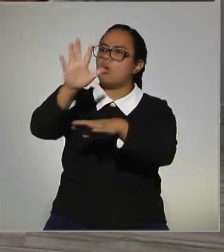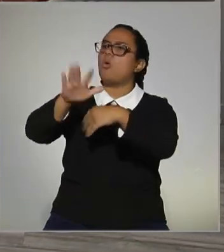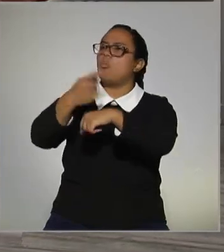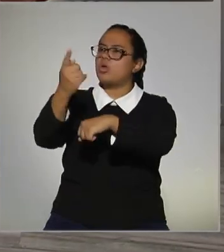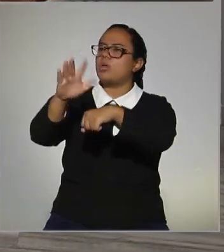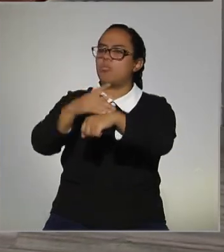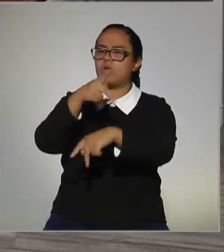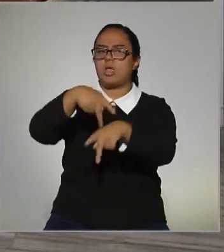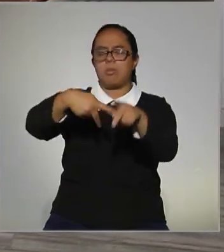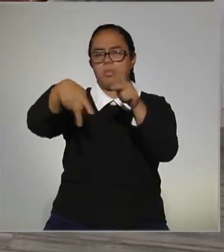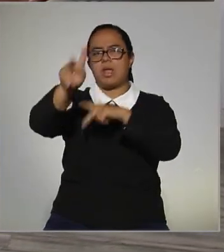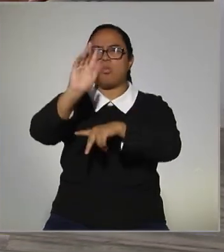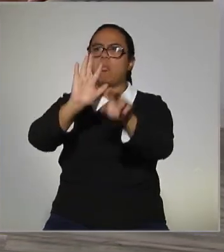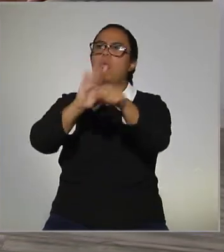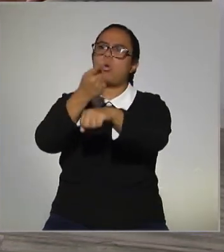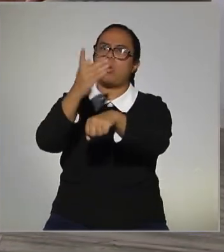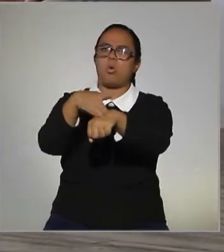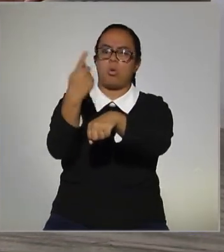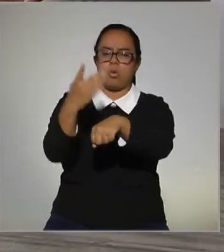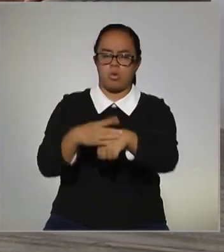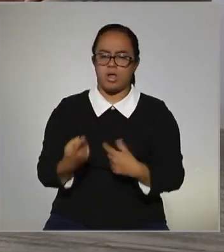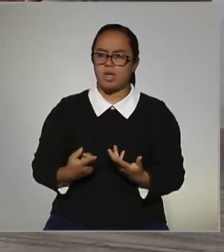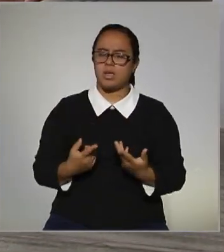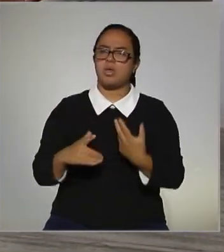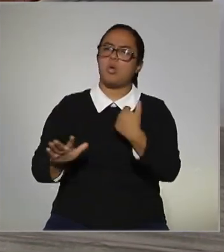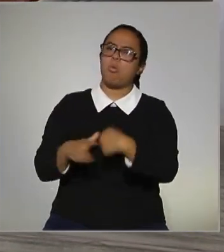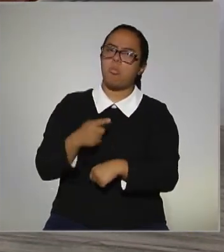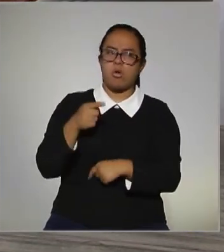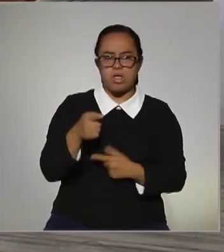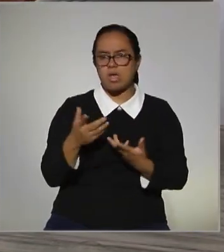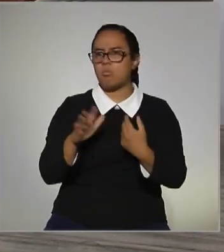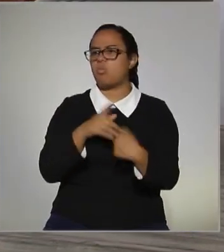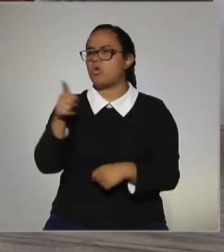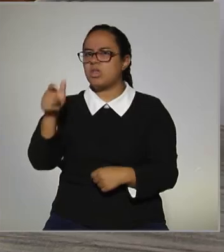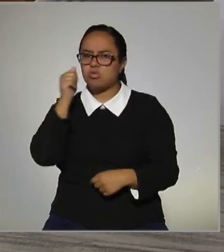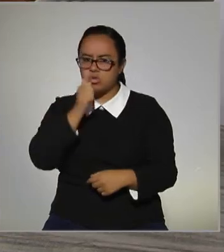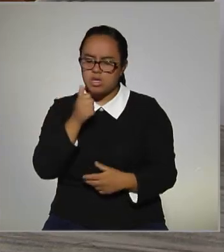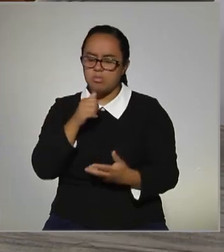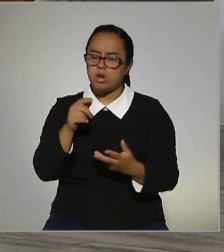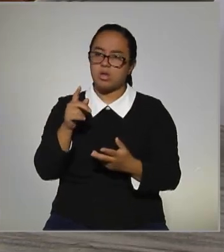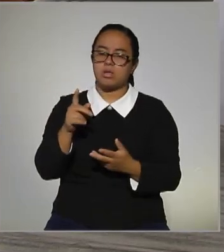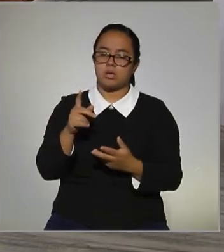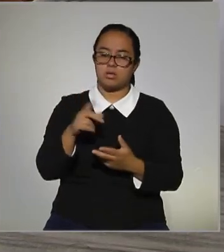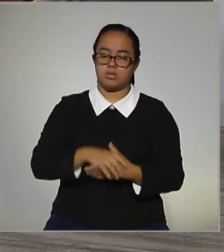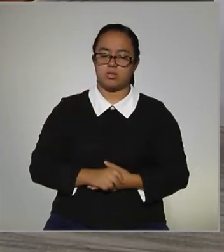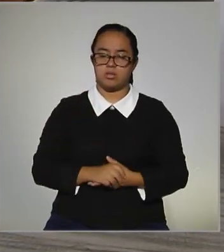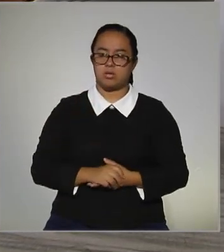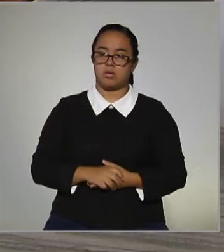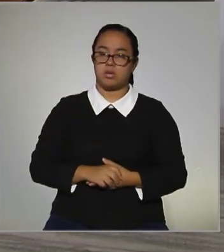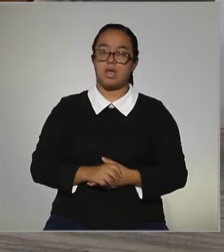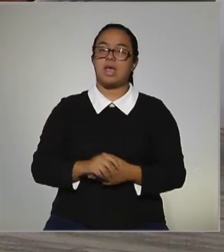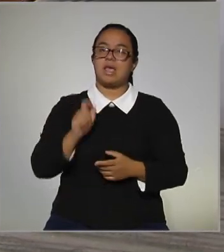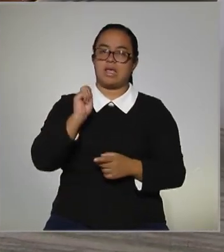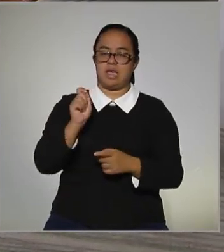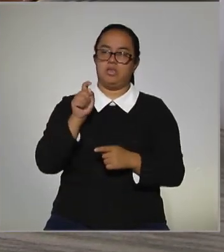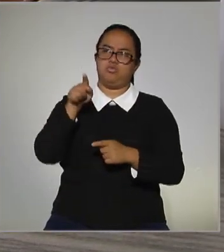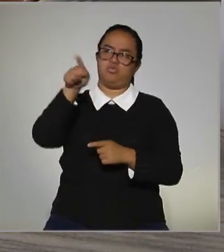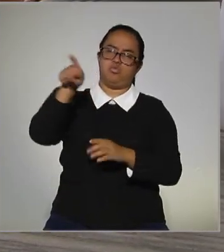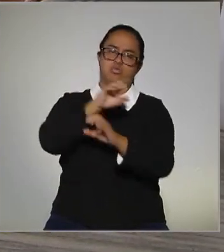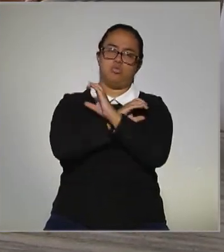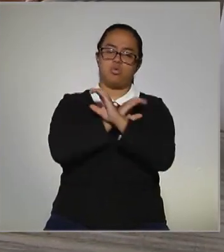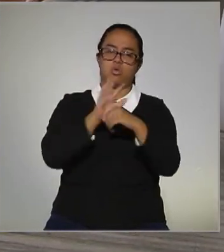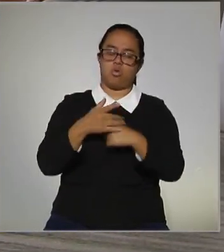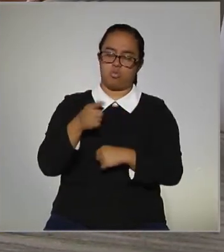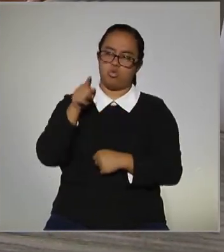Ese lleno de porqués, ¿no? ¿Por qué esto? ¿Por qué el otro? ¿Por qué eres así? Dirigidos a tu conducta, a lo que sientes, a lo